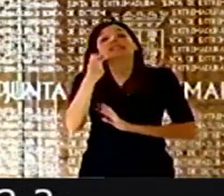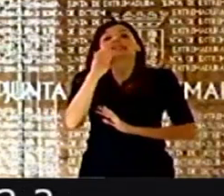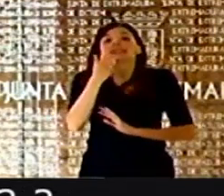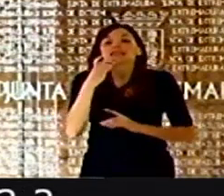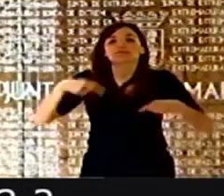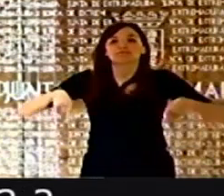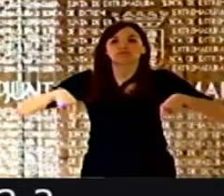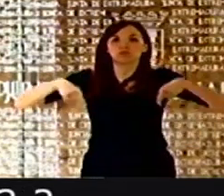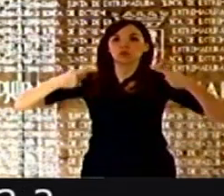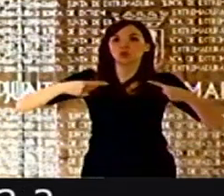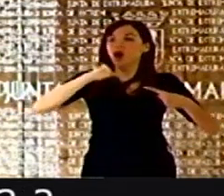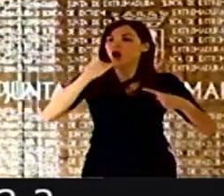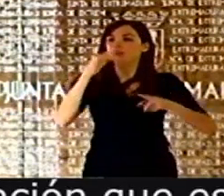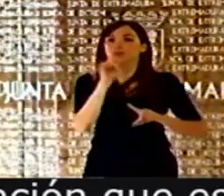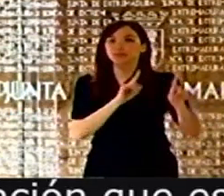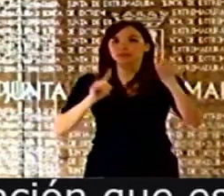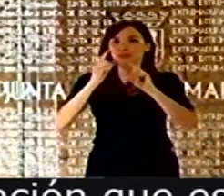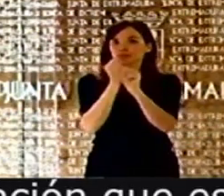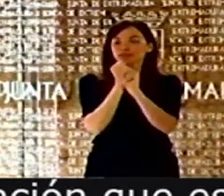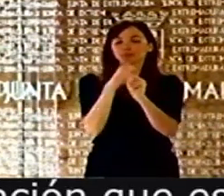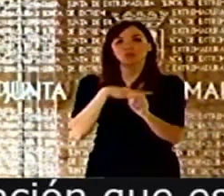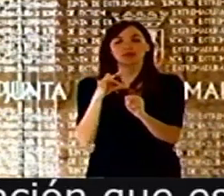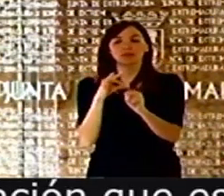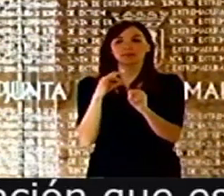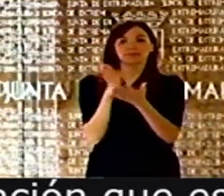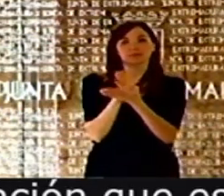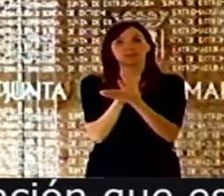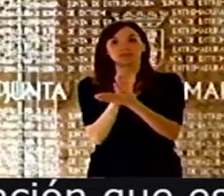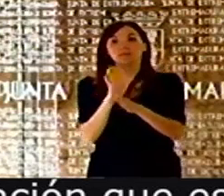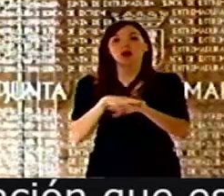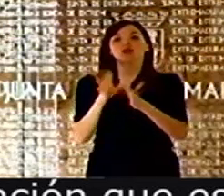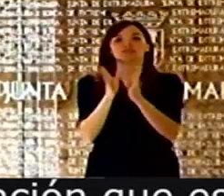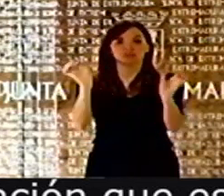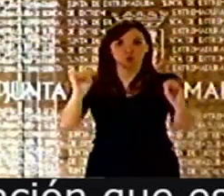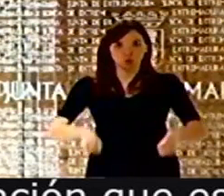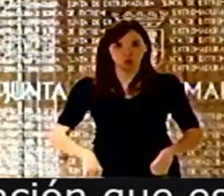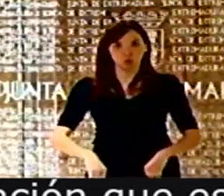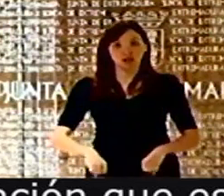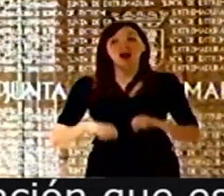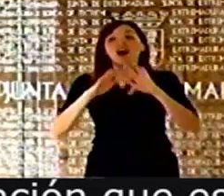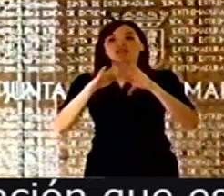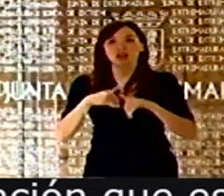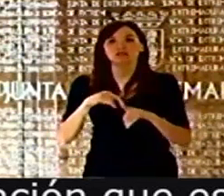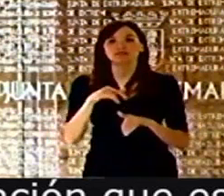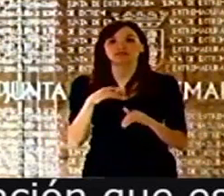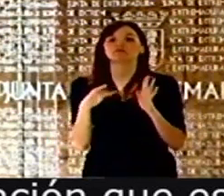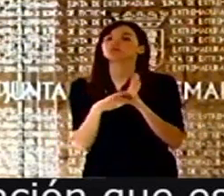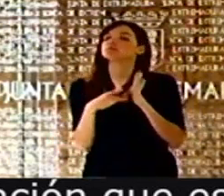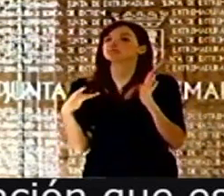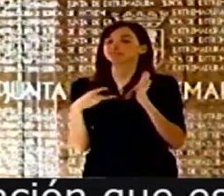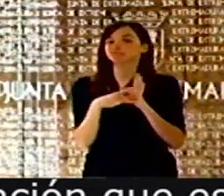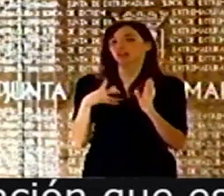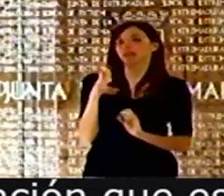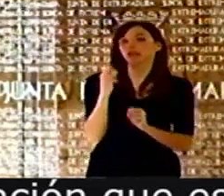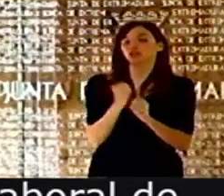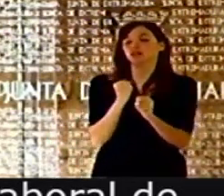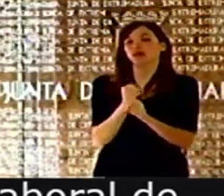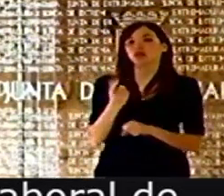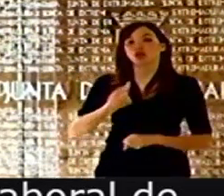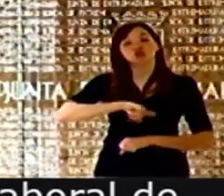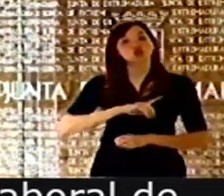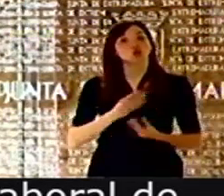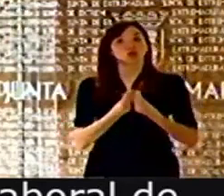conflictividad laboral, se llegue a un acuerdo de parte y, en cualquier caso, y como último fin, se garantice los derechos de los trabajadores. Nosotros, como Junta de